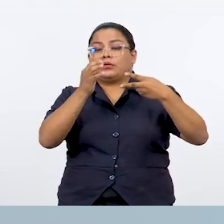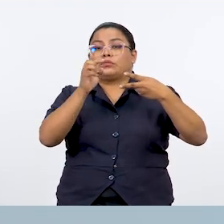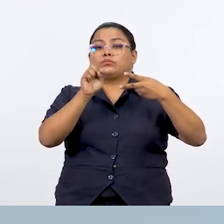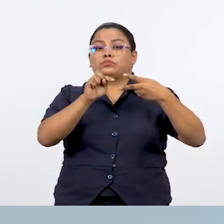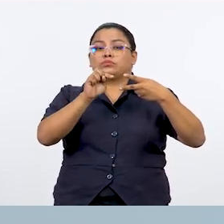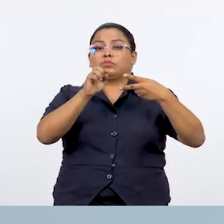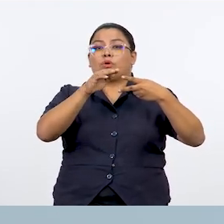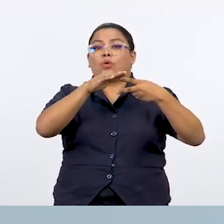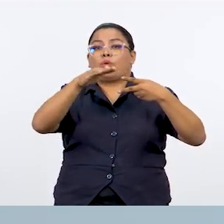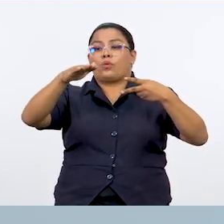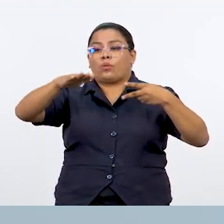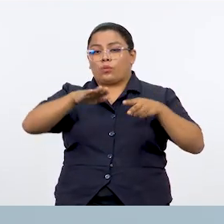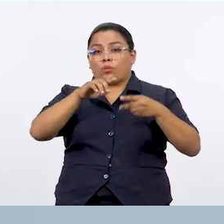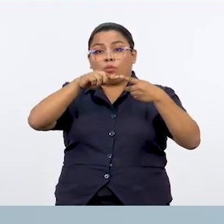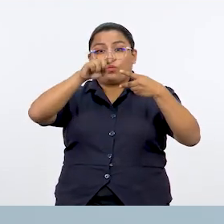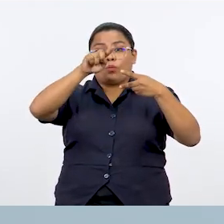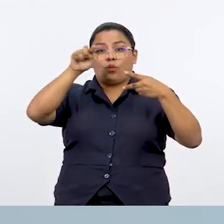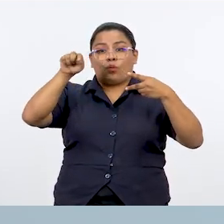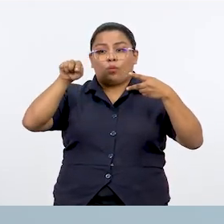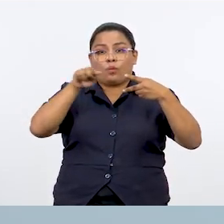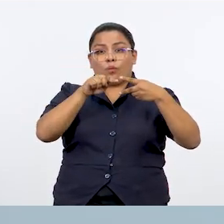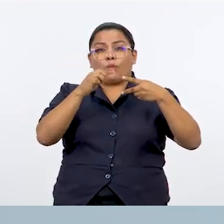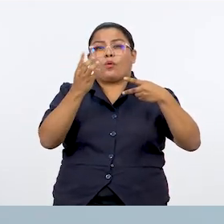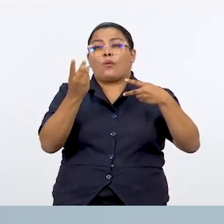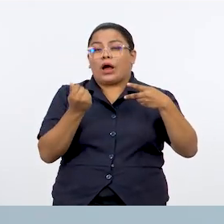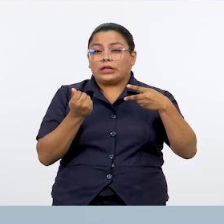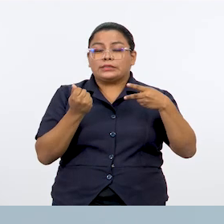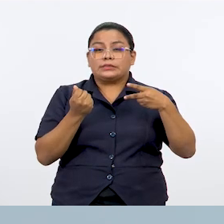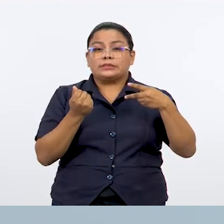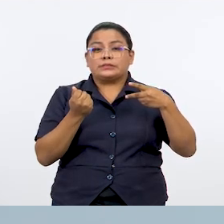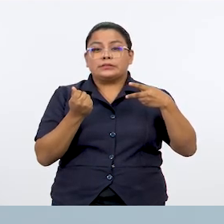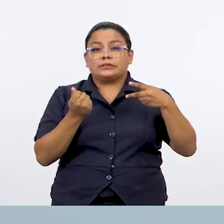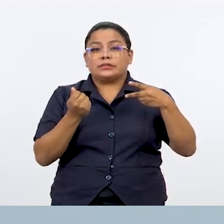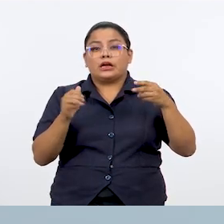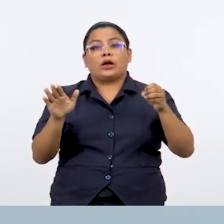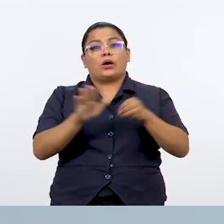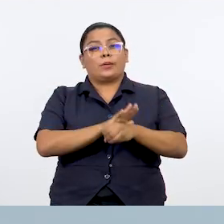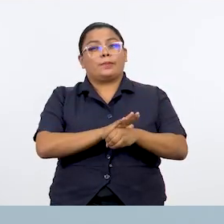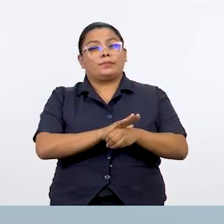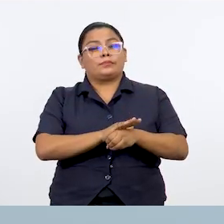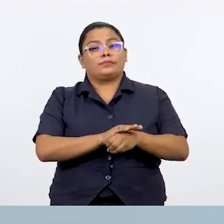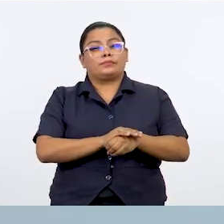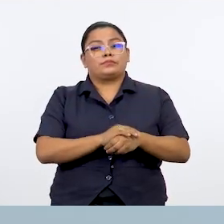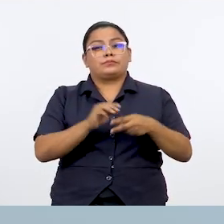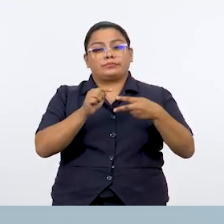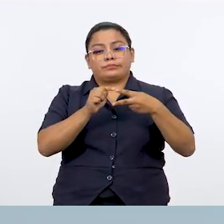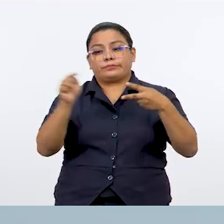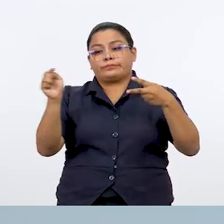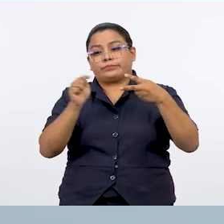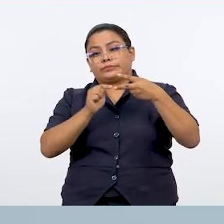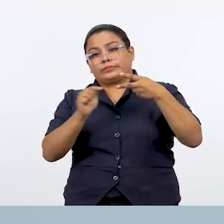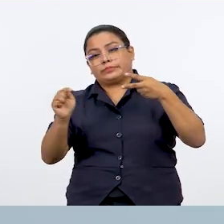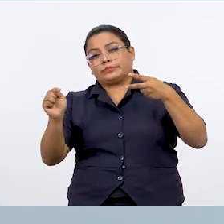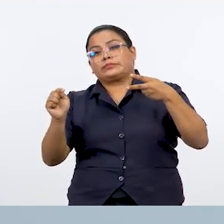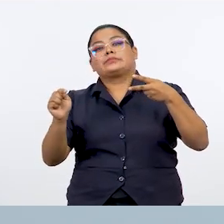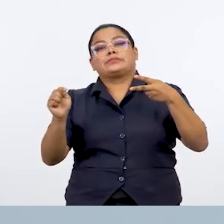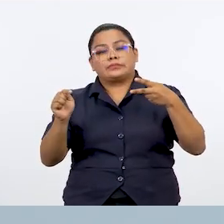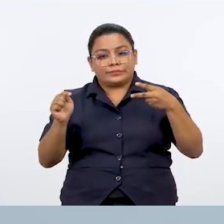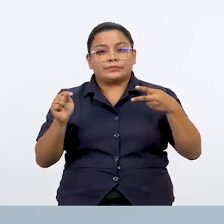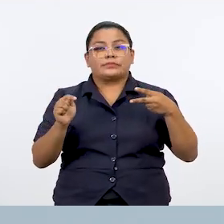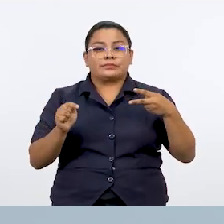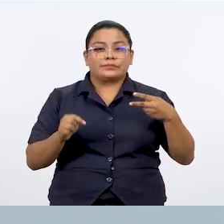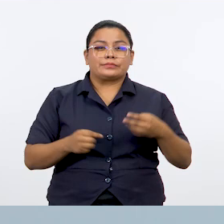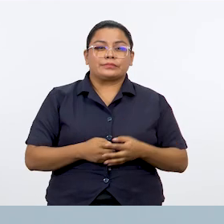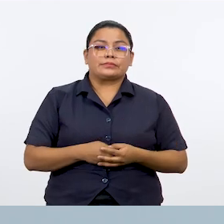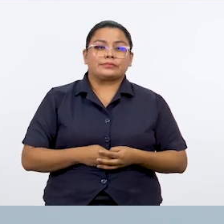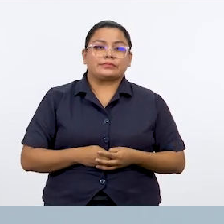¿cuántos pupitres tendremos? Y completamos nuestra gráfica de doble recta